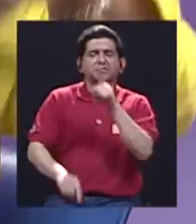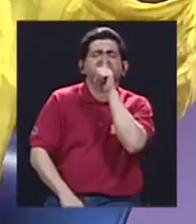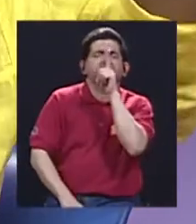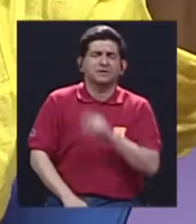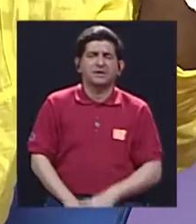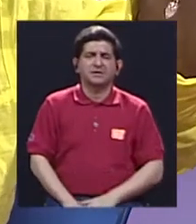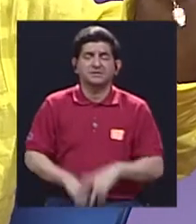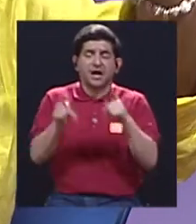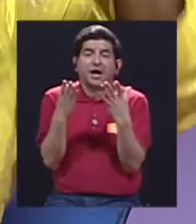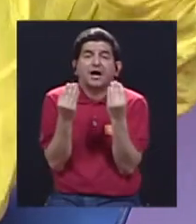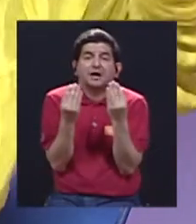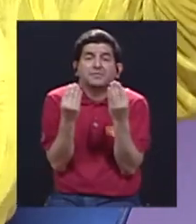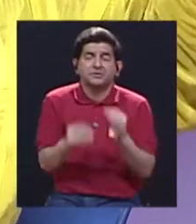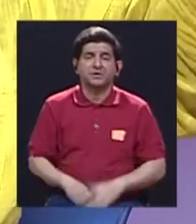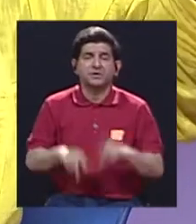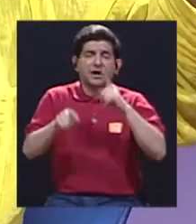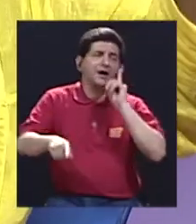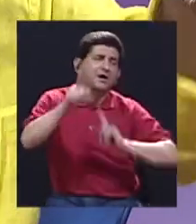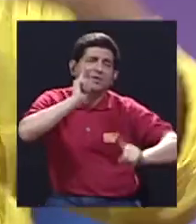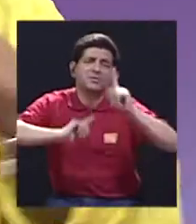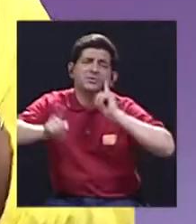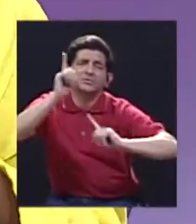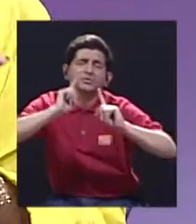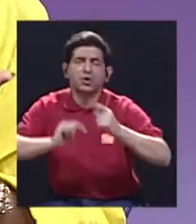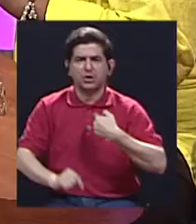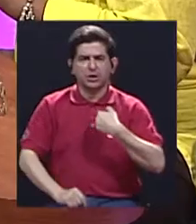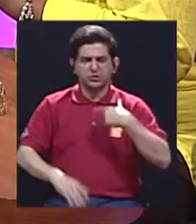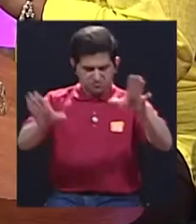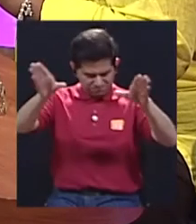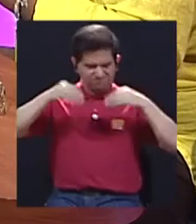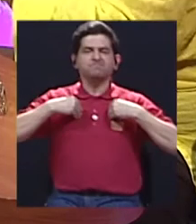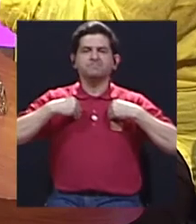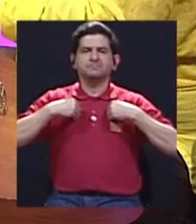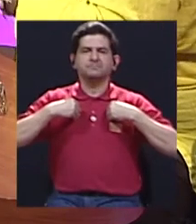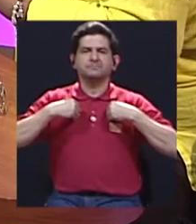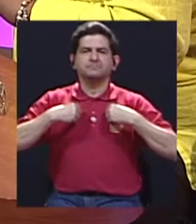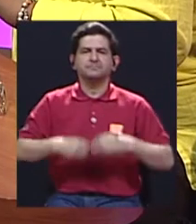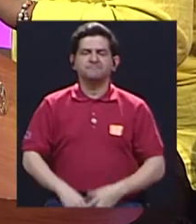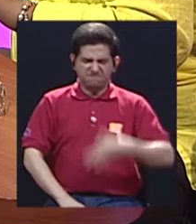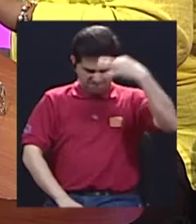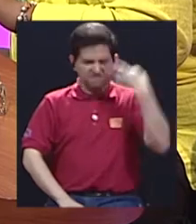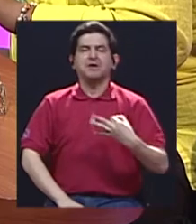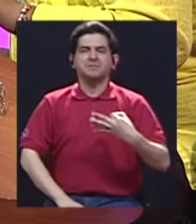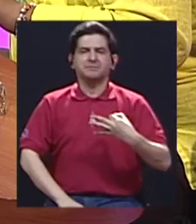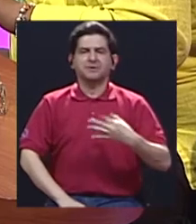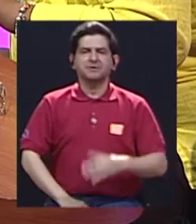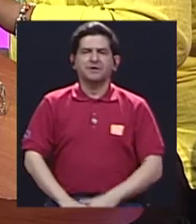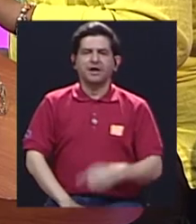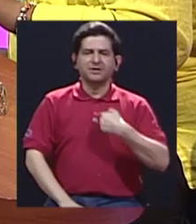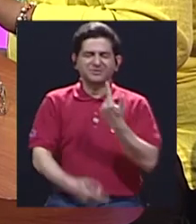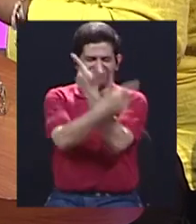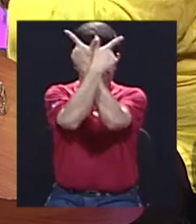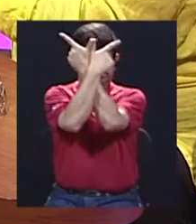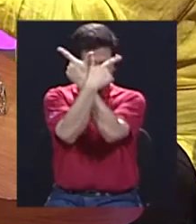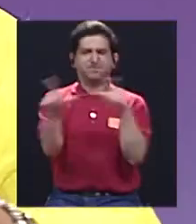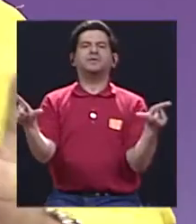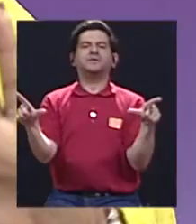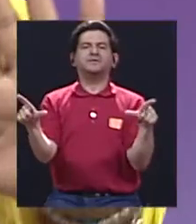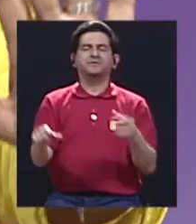a los que temen a los que lloran porque me acepto rotundamente libre